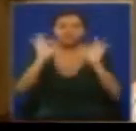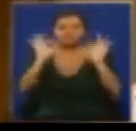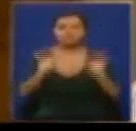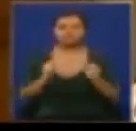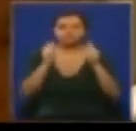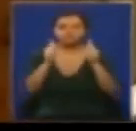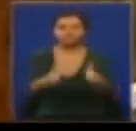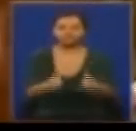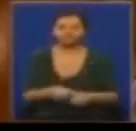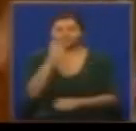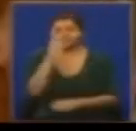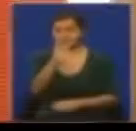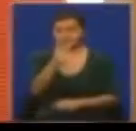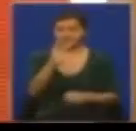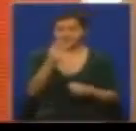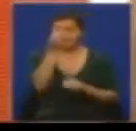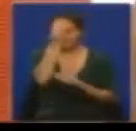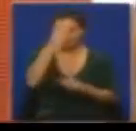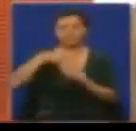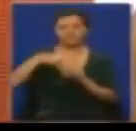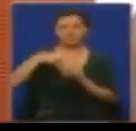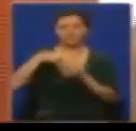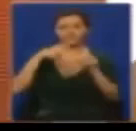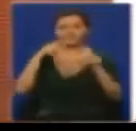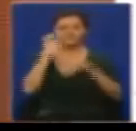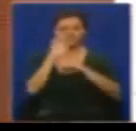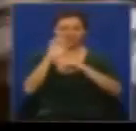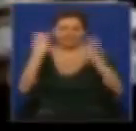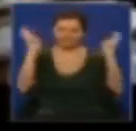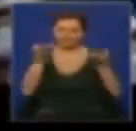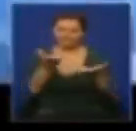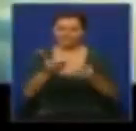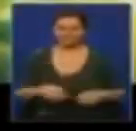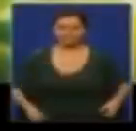ABEIT. Veamos el siguiente reportaje de Ecuador en positivo. Adelante.